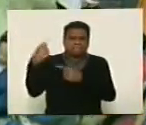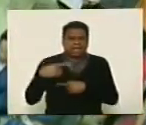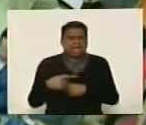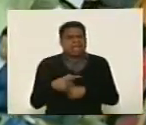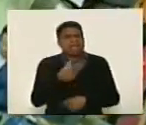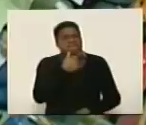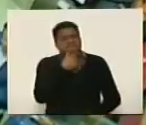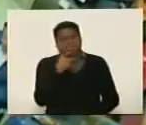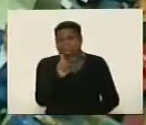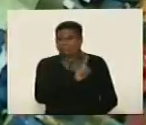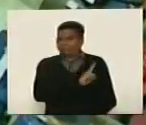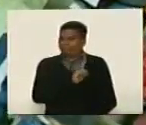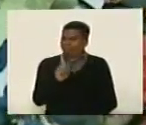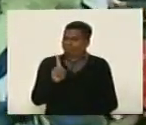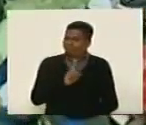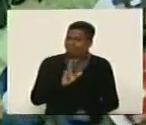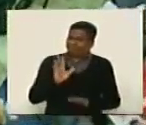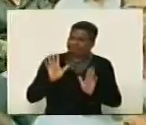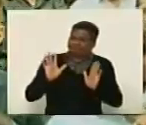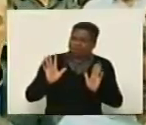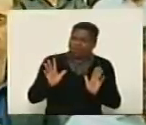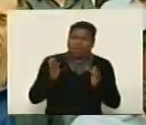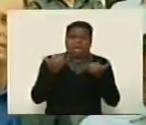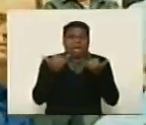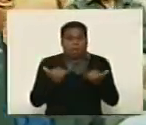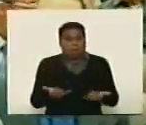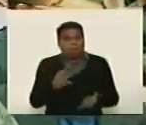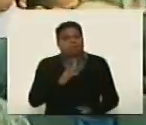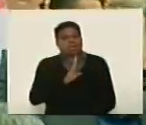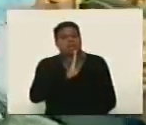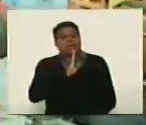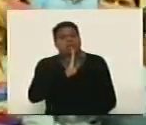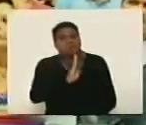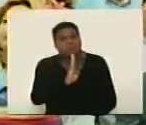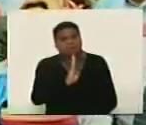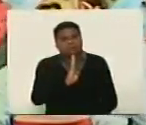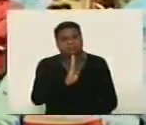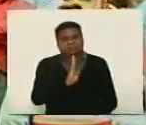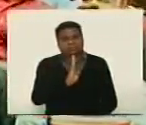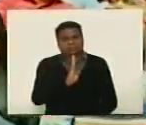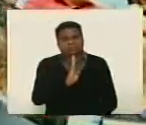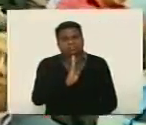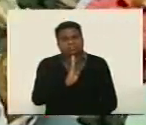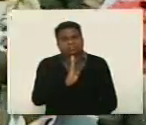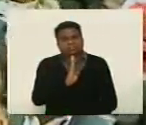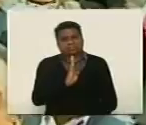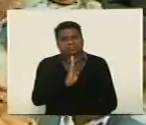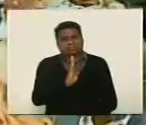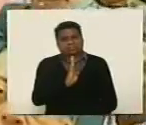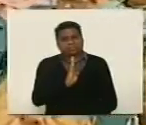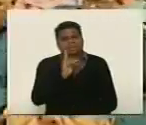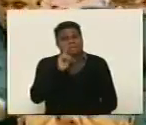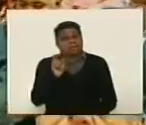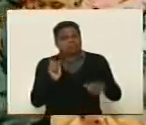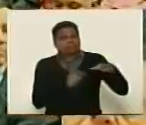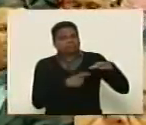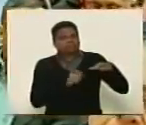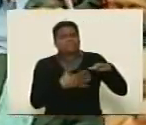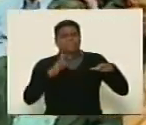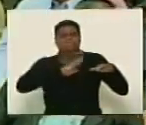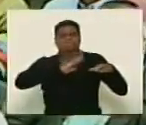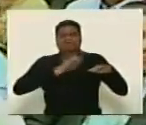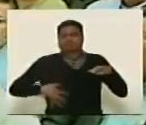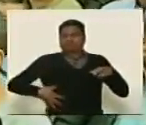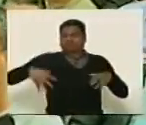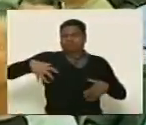fácil. Fíjense que la banca financiera nace solo para acumular capital, por encima